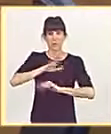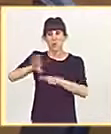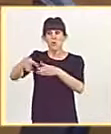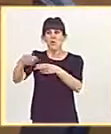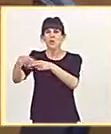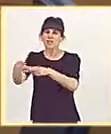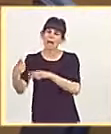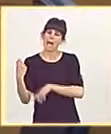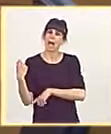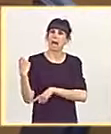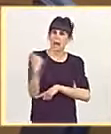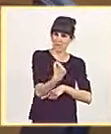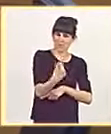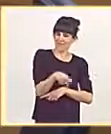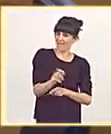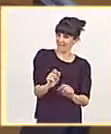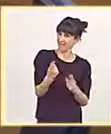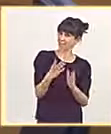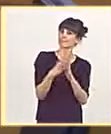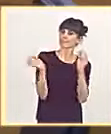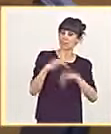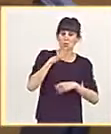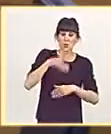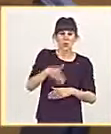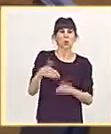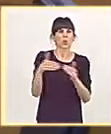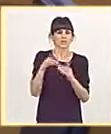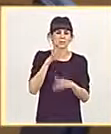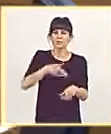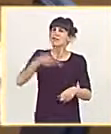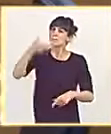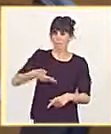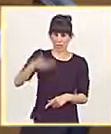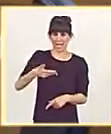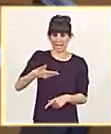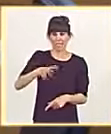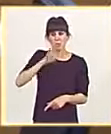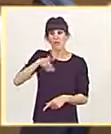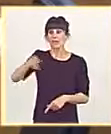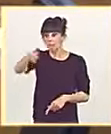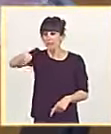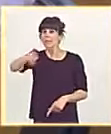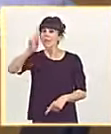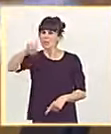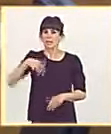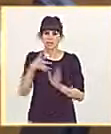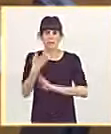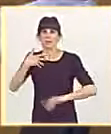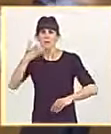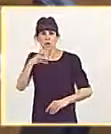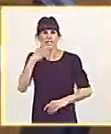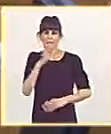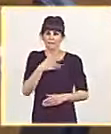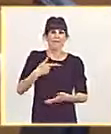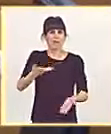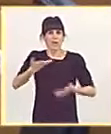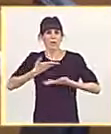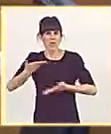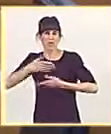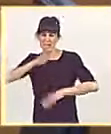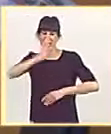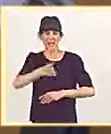parlamentario apoye la convalidación este jueves porque es verdaderamente muy importante y sobre todo porque ustedes han estado clamando por ayudas directas a